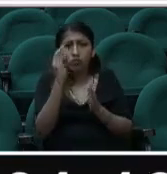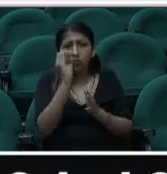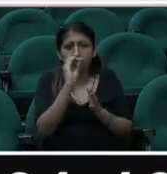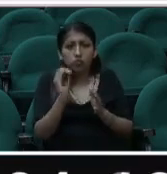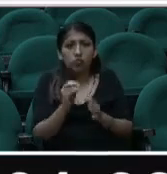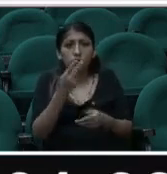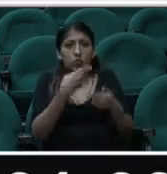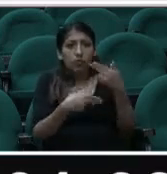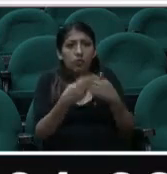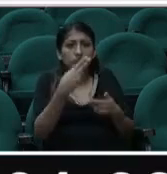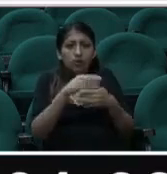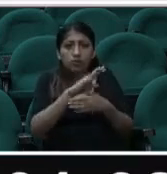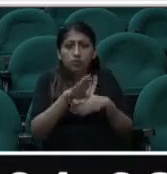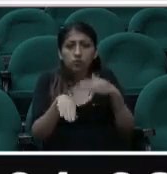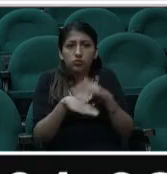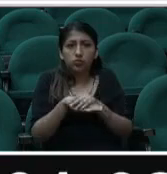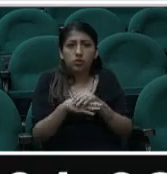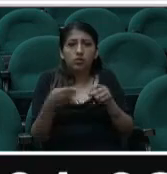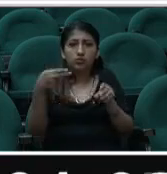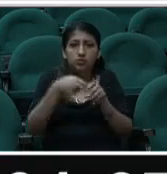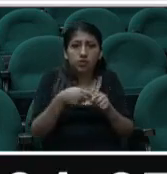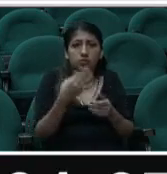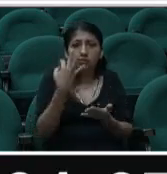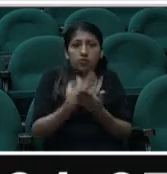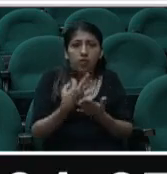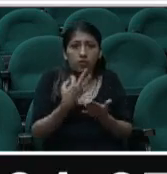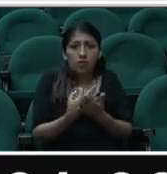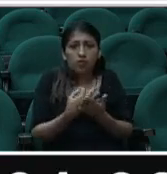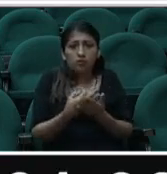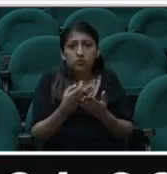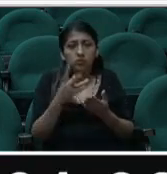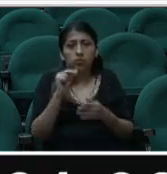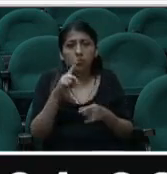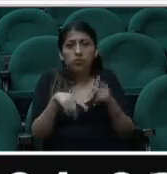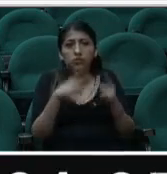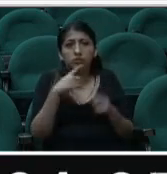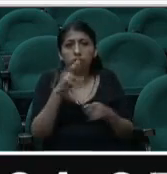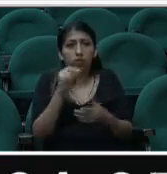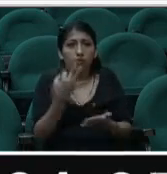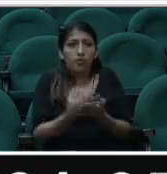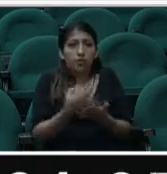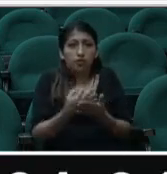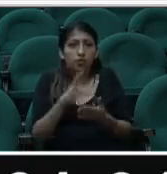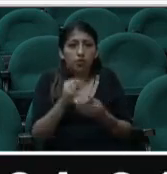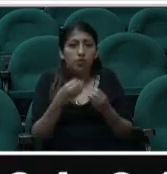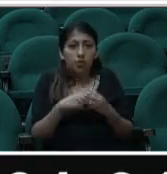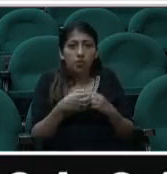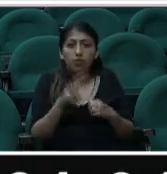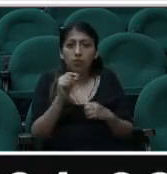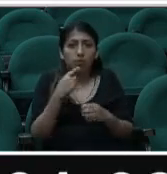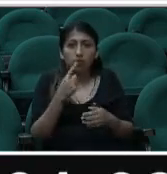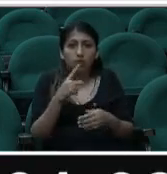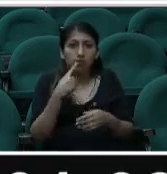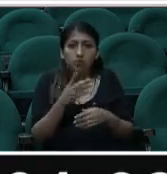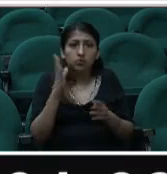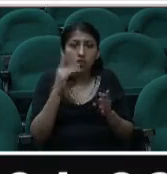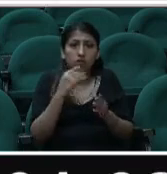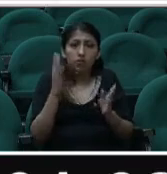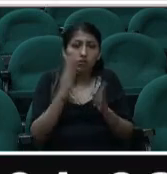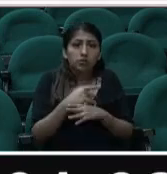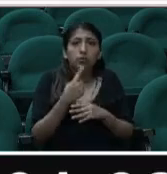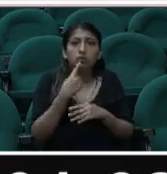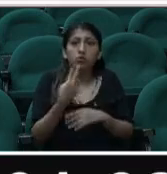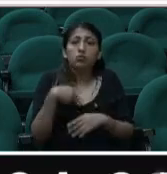2% de las ventas totales a los ingresos de la facturación y no se puede decir así es que no facturan no les va a afectar no se puede decir eso es algo absurdo